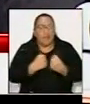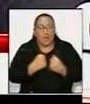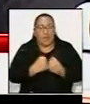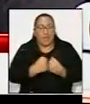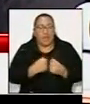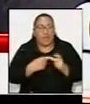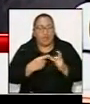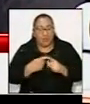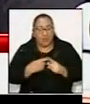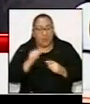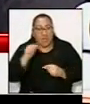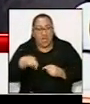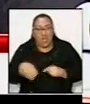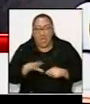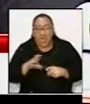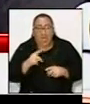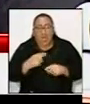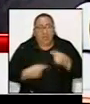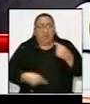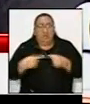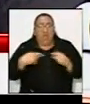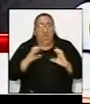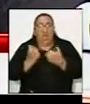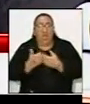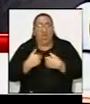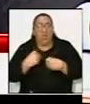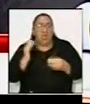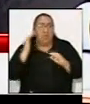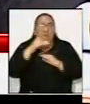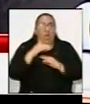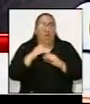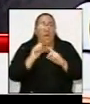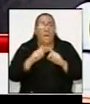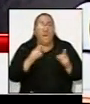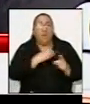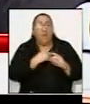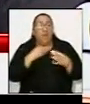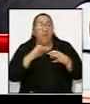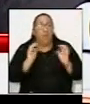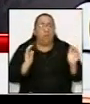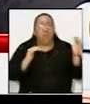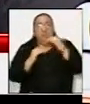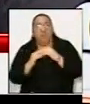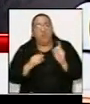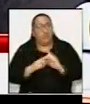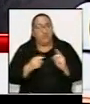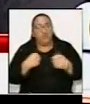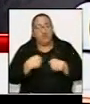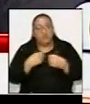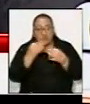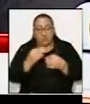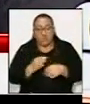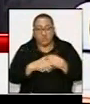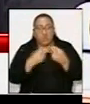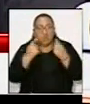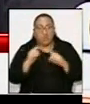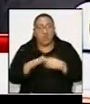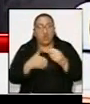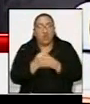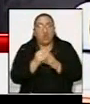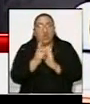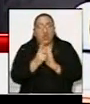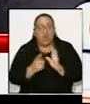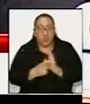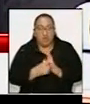presidenta el congreso tampoco había variedad de inicio público así que yo estoy completamente de acuerdo con el dictamen